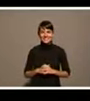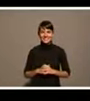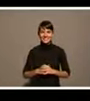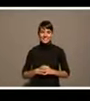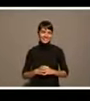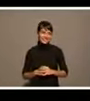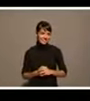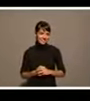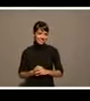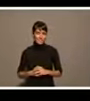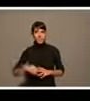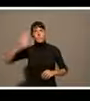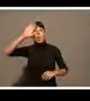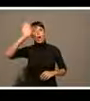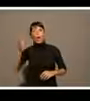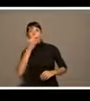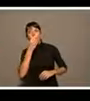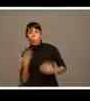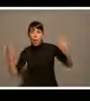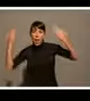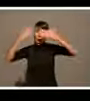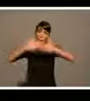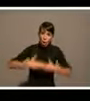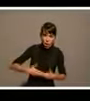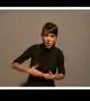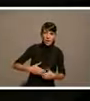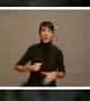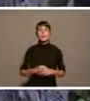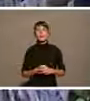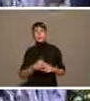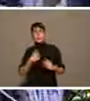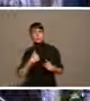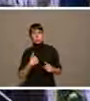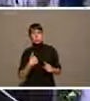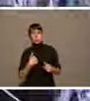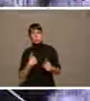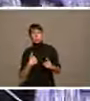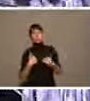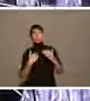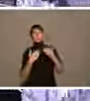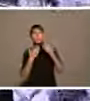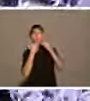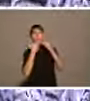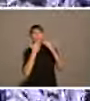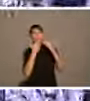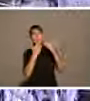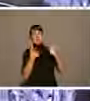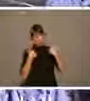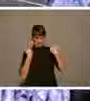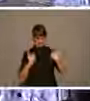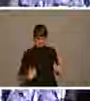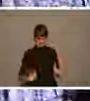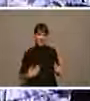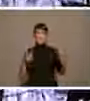es prácticamente Hola, norma en este día. Vamos a Soy en esta Gracia, murga, vamos la con la presentadora.